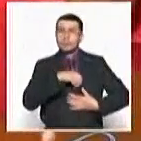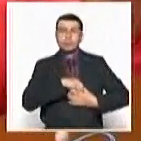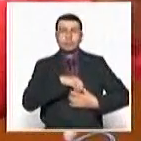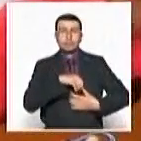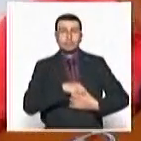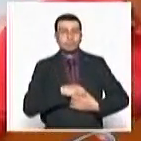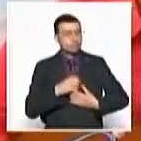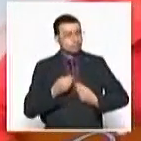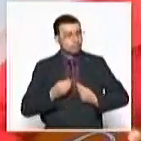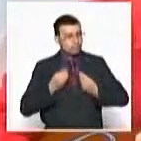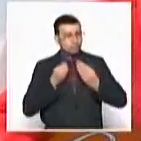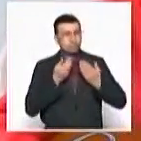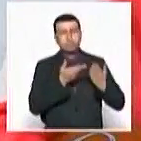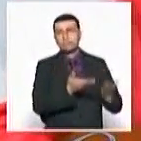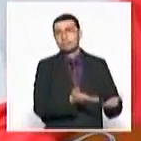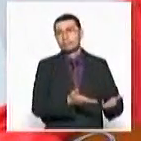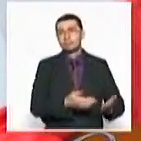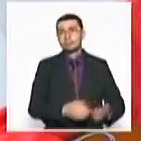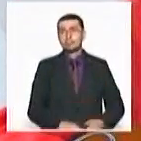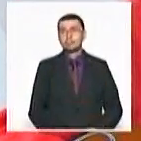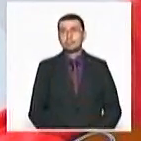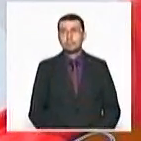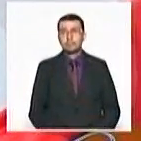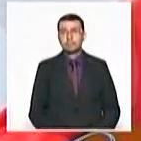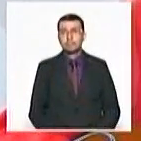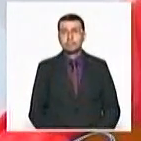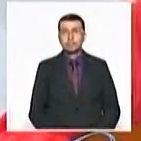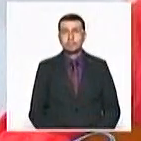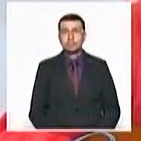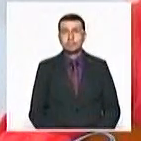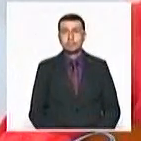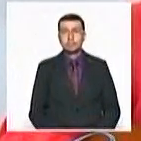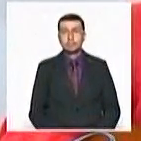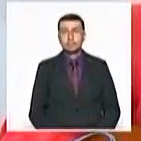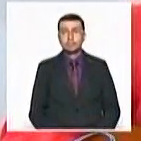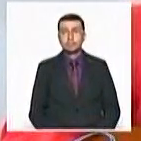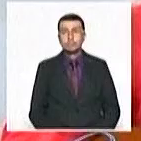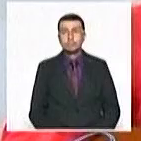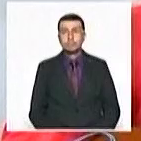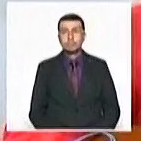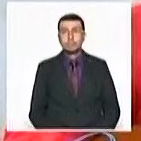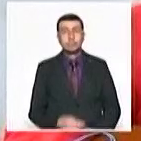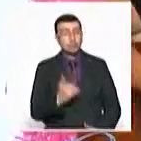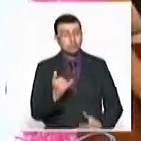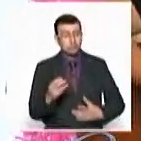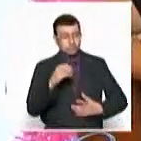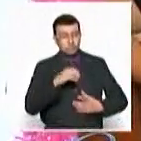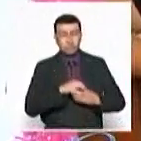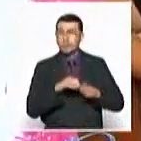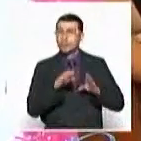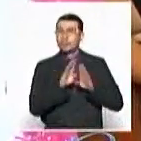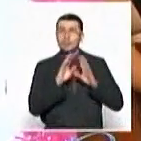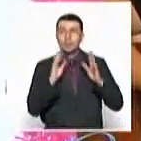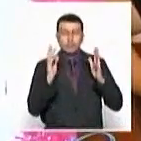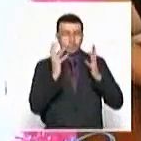reclinado está, quedémonos presos su